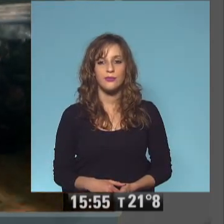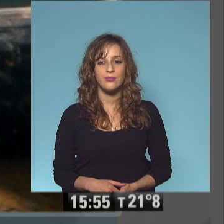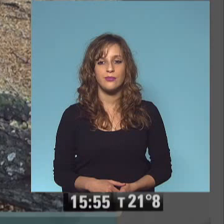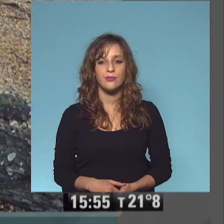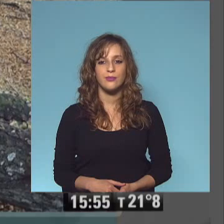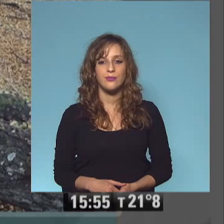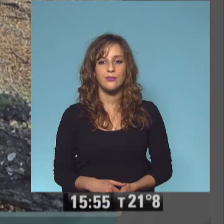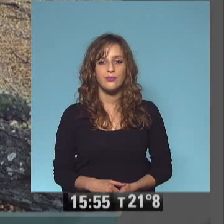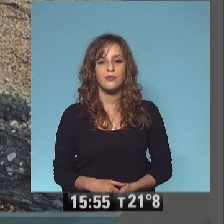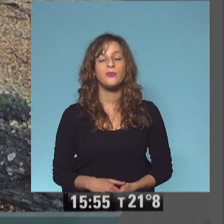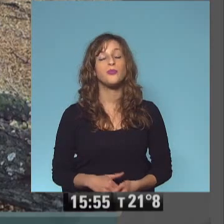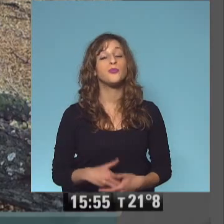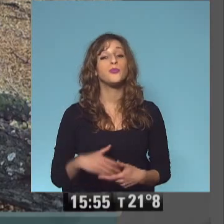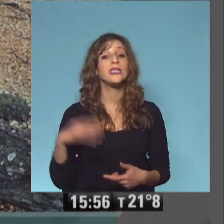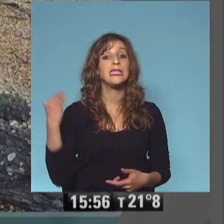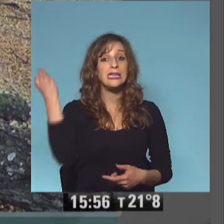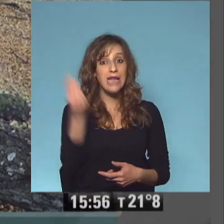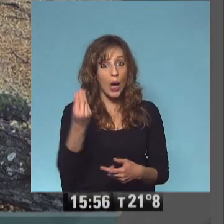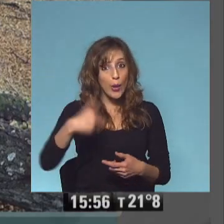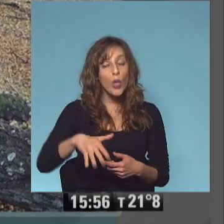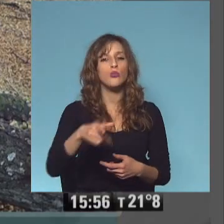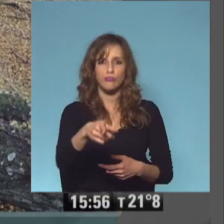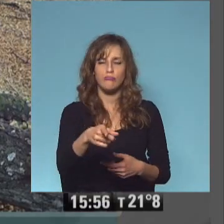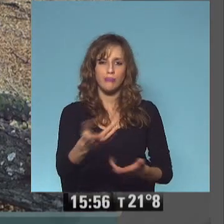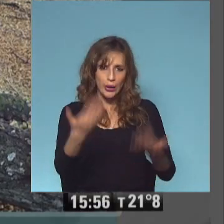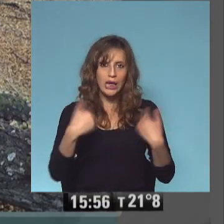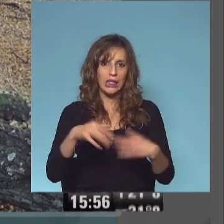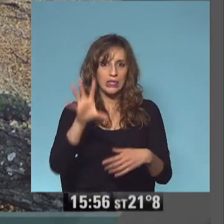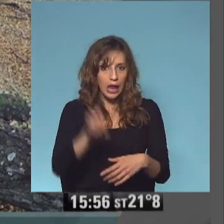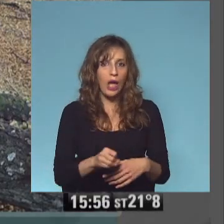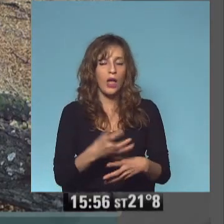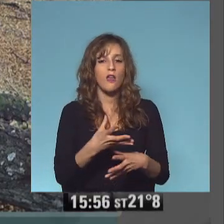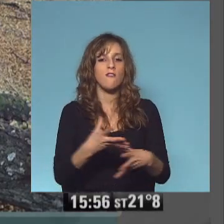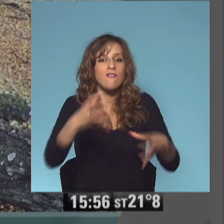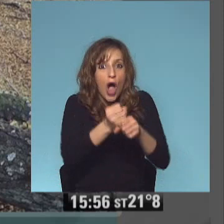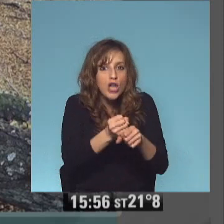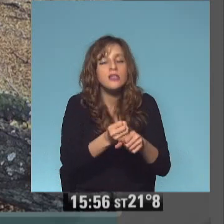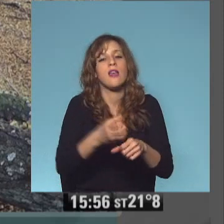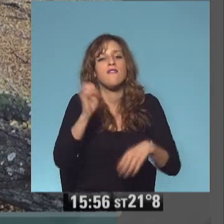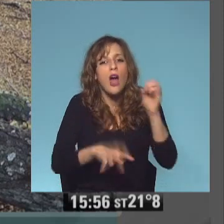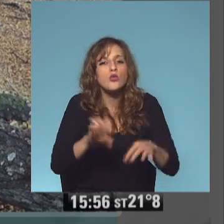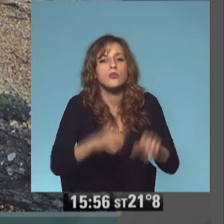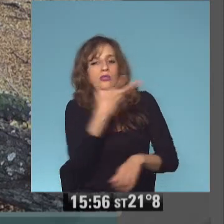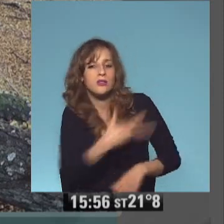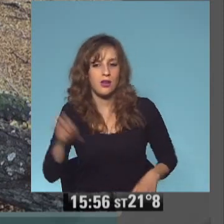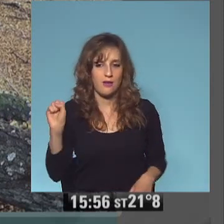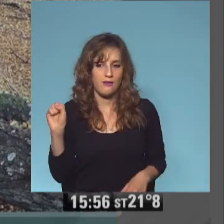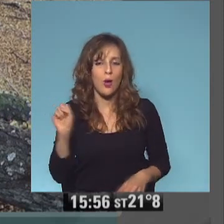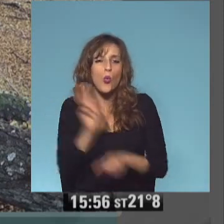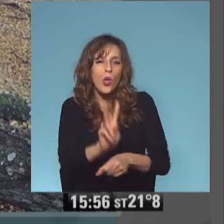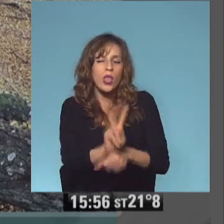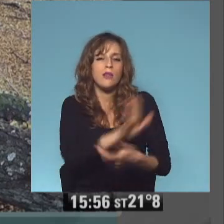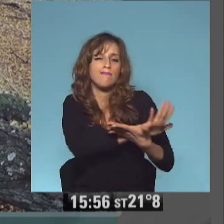El próximo sábado Sumate Traé tu bolsa Y nos llevamos toda la basura Dejemos la playa Mejor de lo que la encontramos